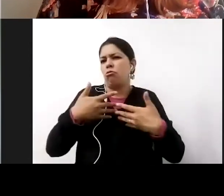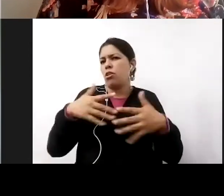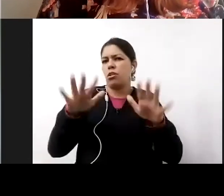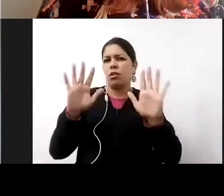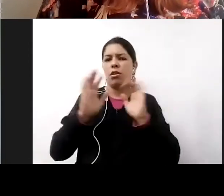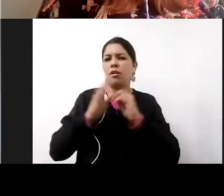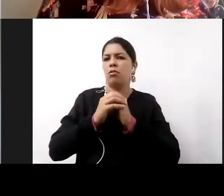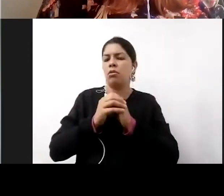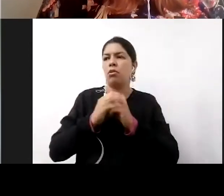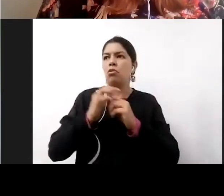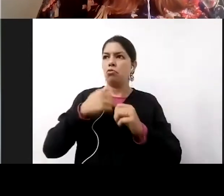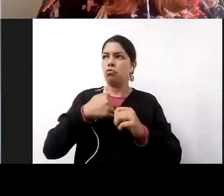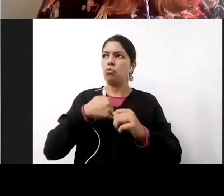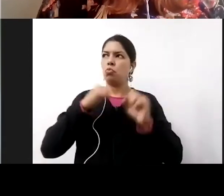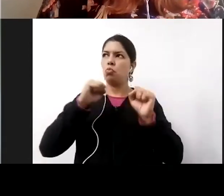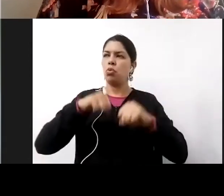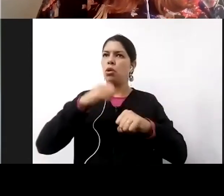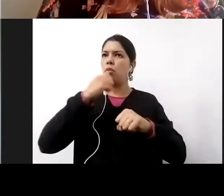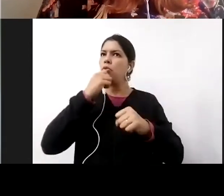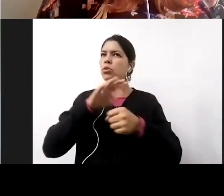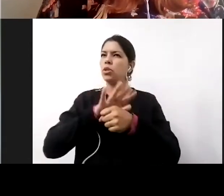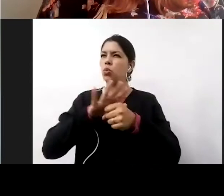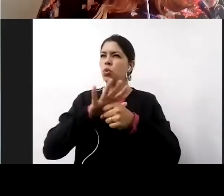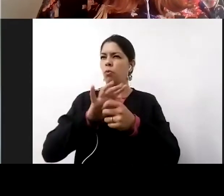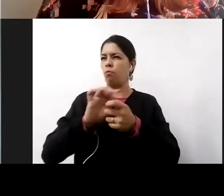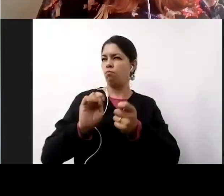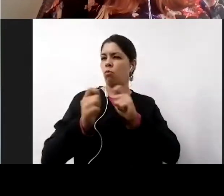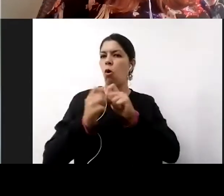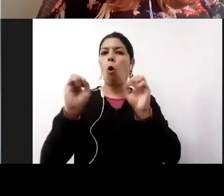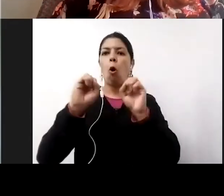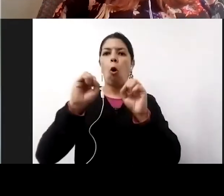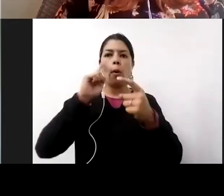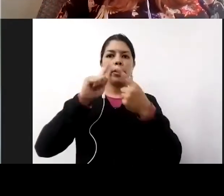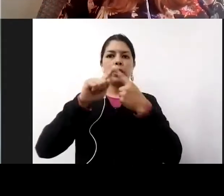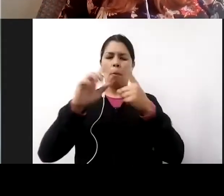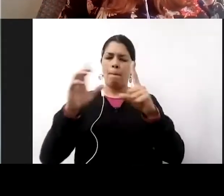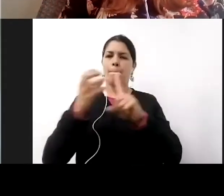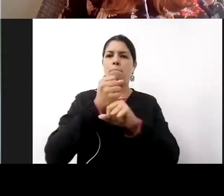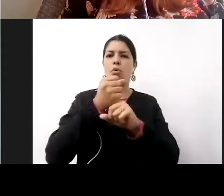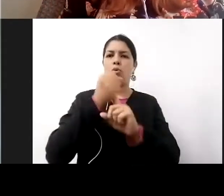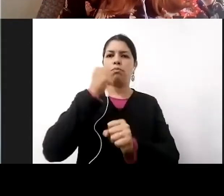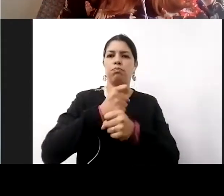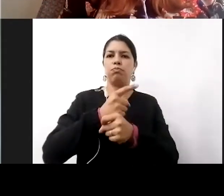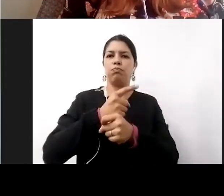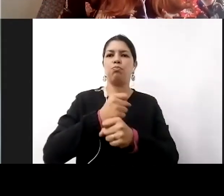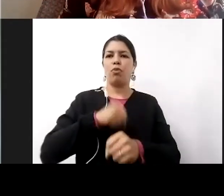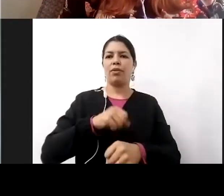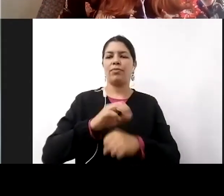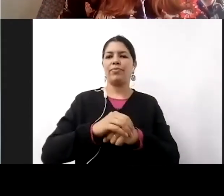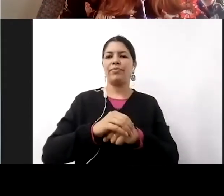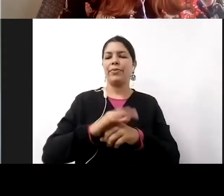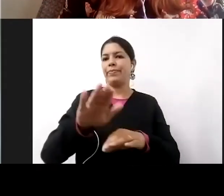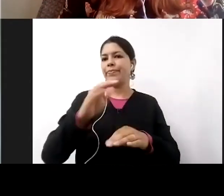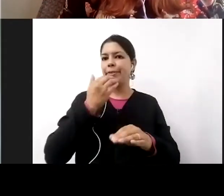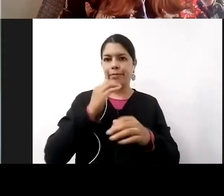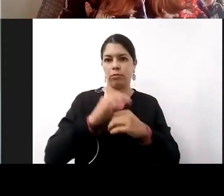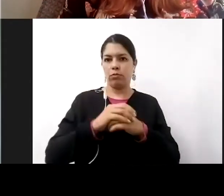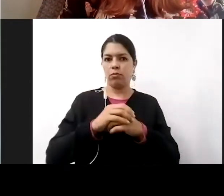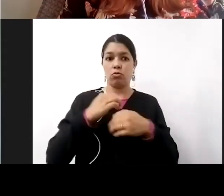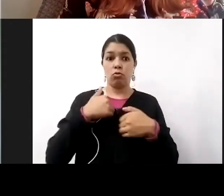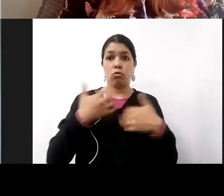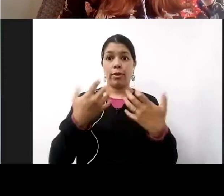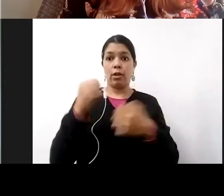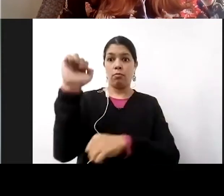una situación o cumplir metas y objetivos. Un ejemplo sería que si yo quiero sacar la licencia de conducción,